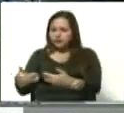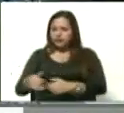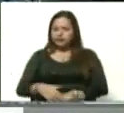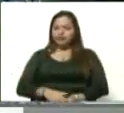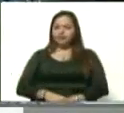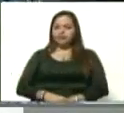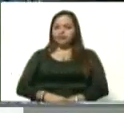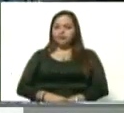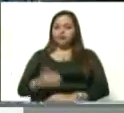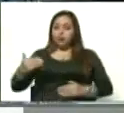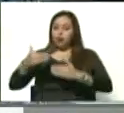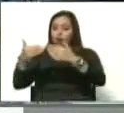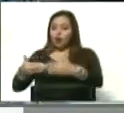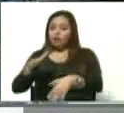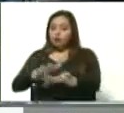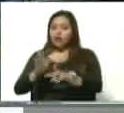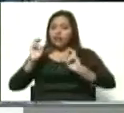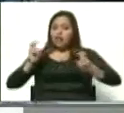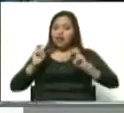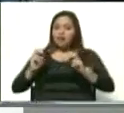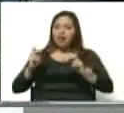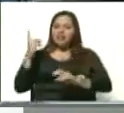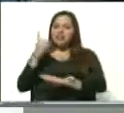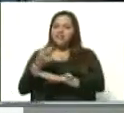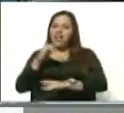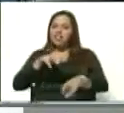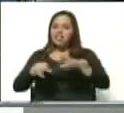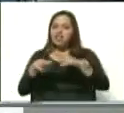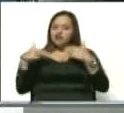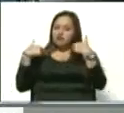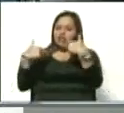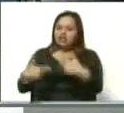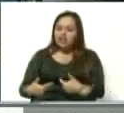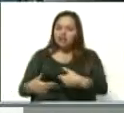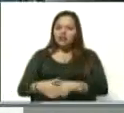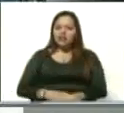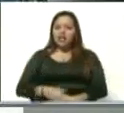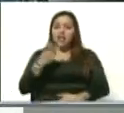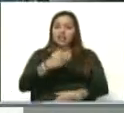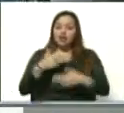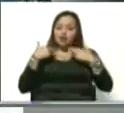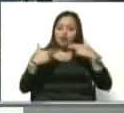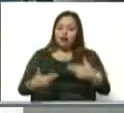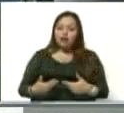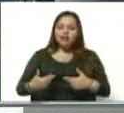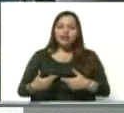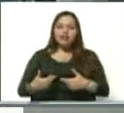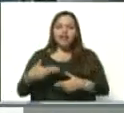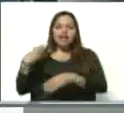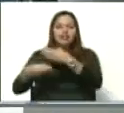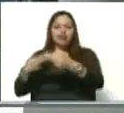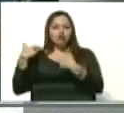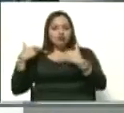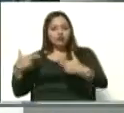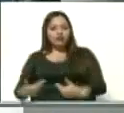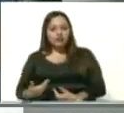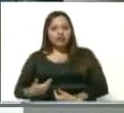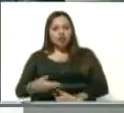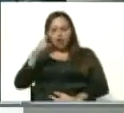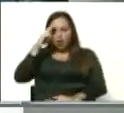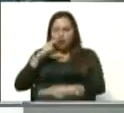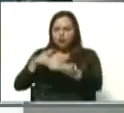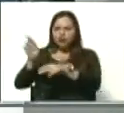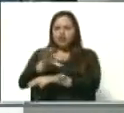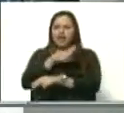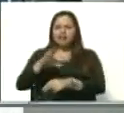porque trata temas que tengan que ver con la humanidad. Por eso su lema, que sea humana la humanidad, en honor a nuestro cantautor Ali Primera. Entonces, ¿qué